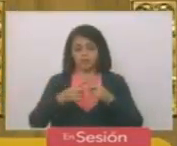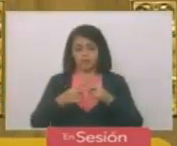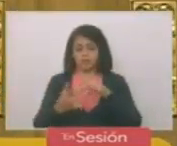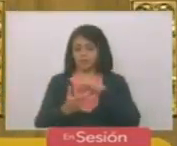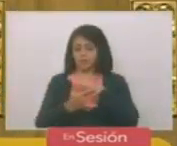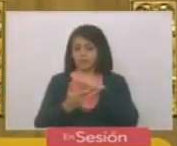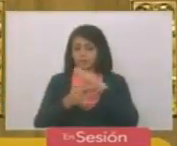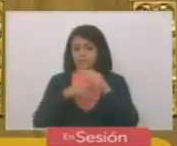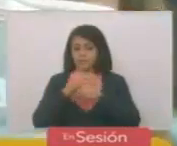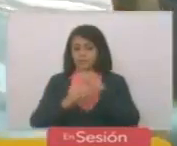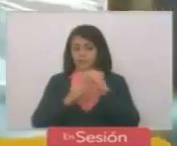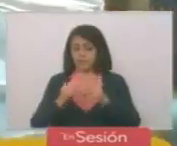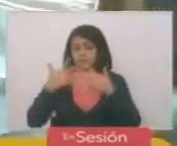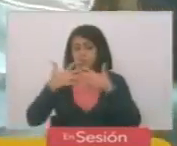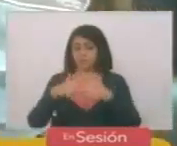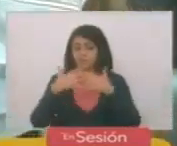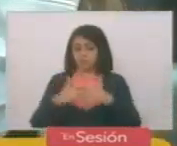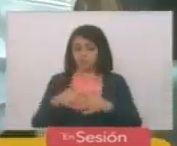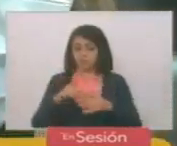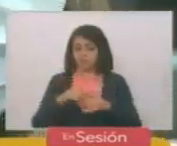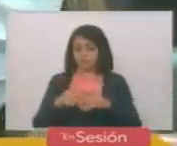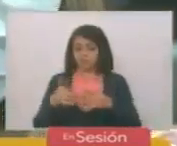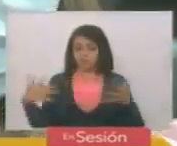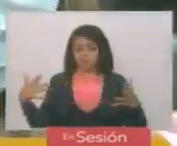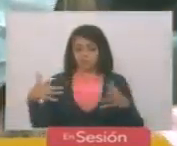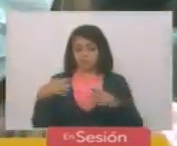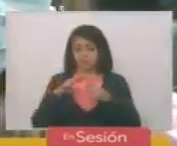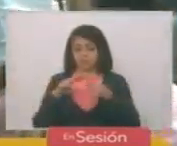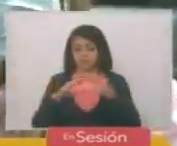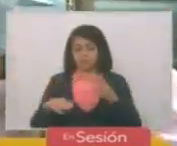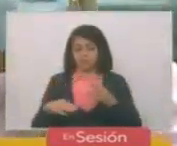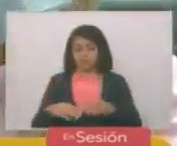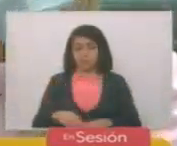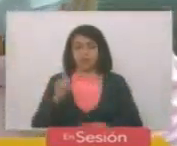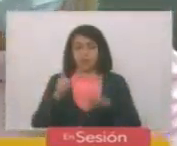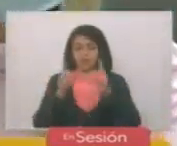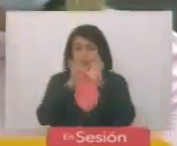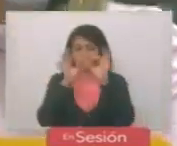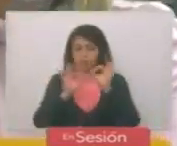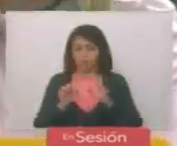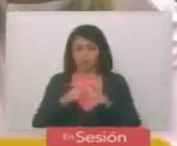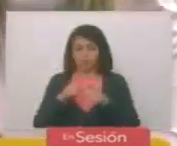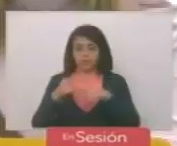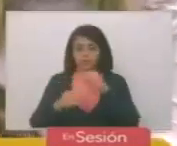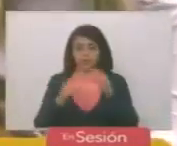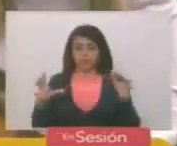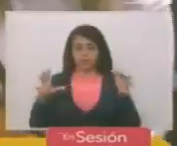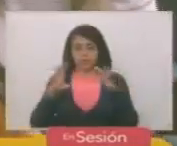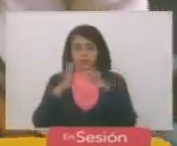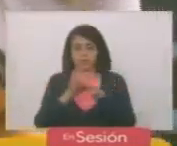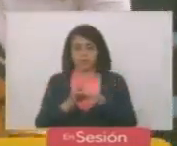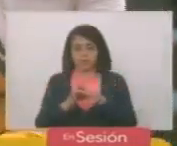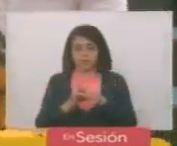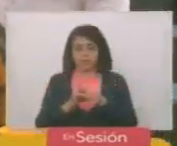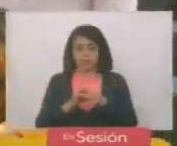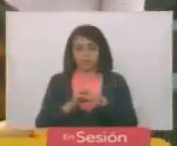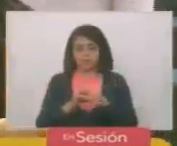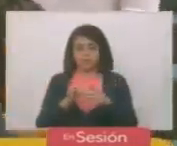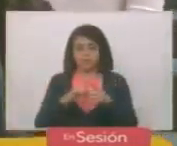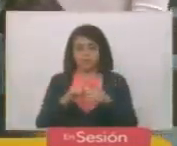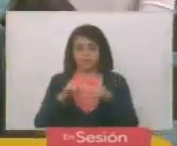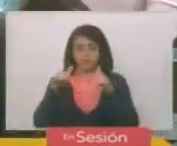en la construcción de maquinaria, máquinas, herramientas e instrumentos. De alguna manera u otra ha estado vinculado a esa